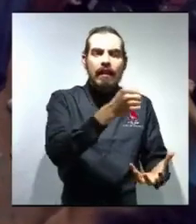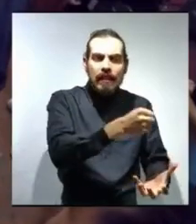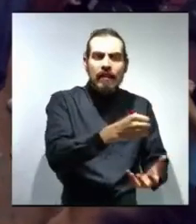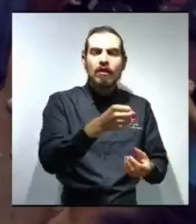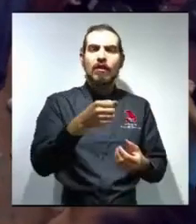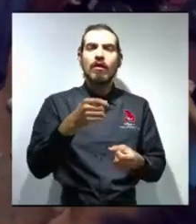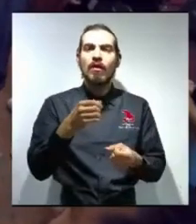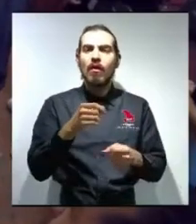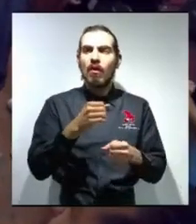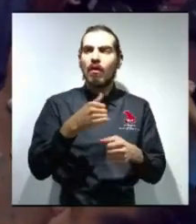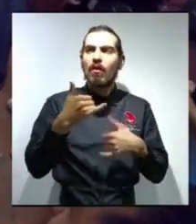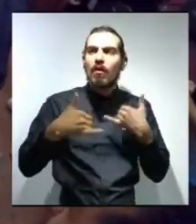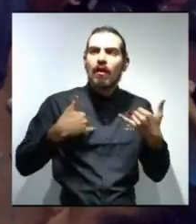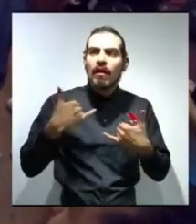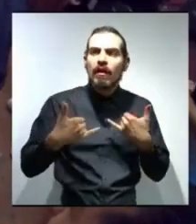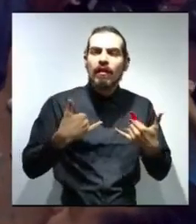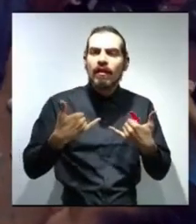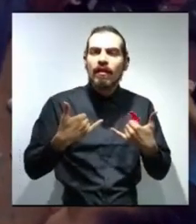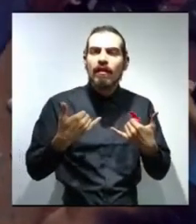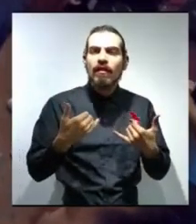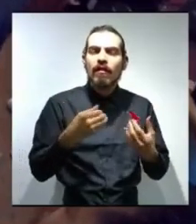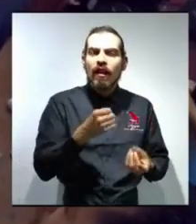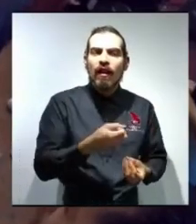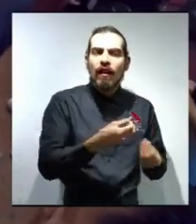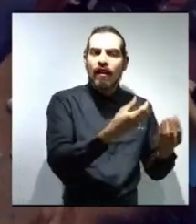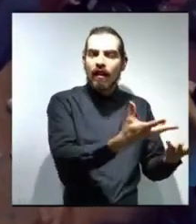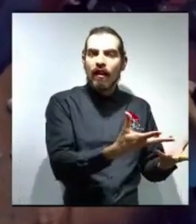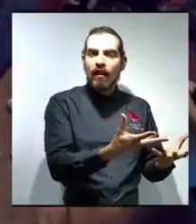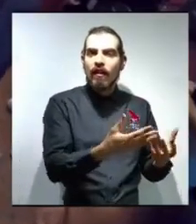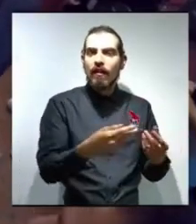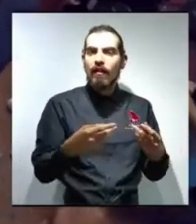realmente para lo que nació esta idea.